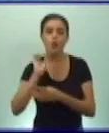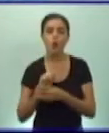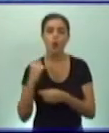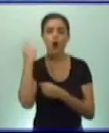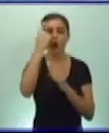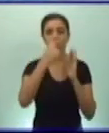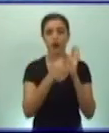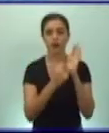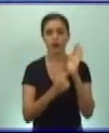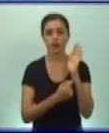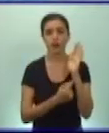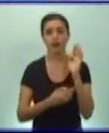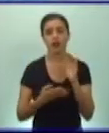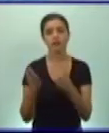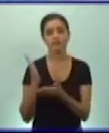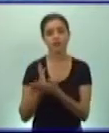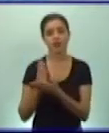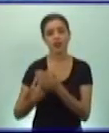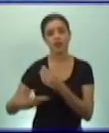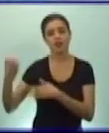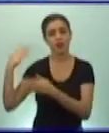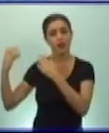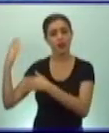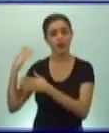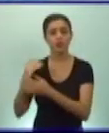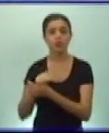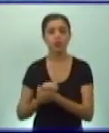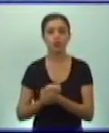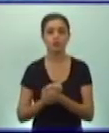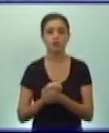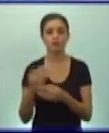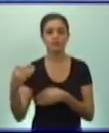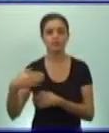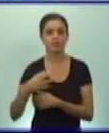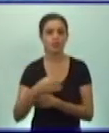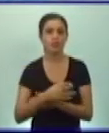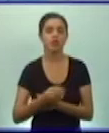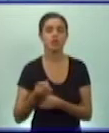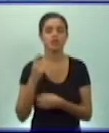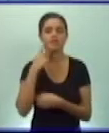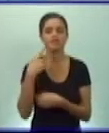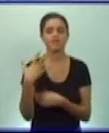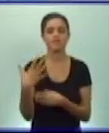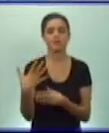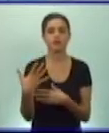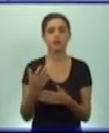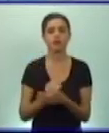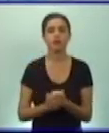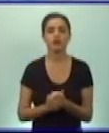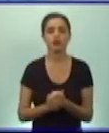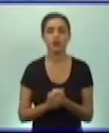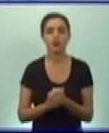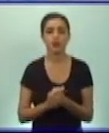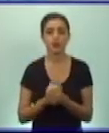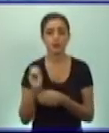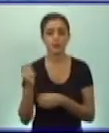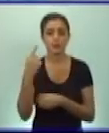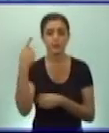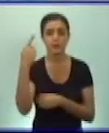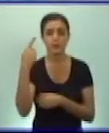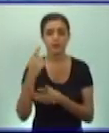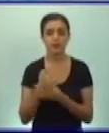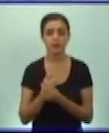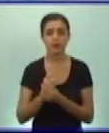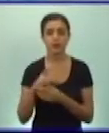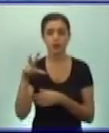que veíamos en la clase anterior de poseer diversidad de especies, de un endemismo considerable, que lo provoca principalmente,